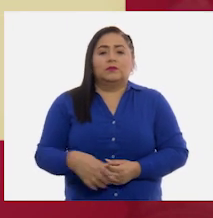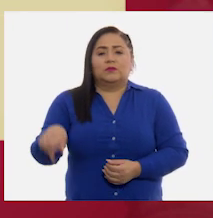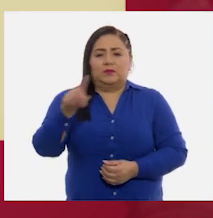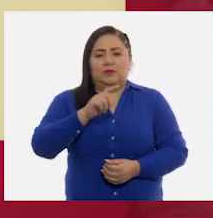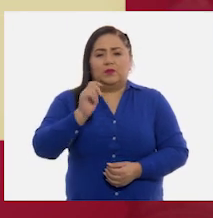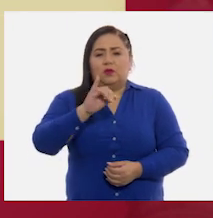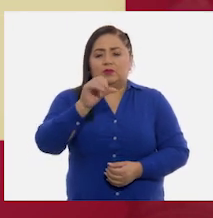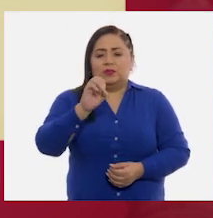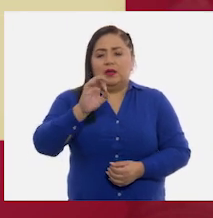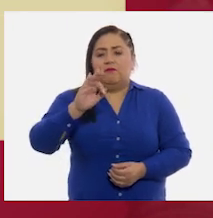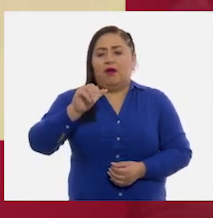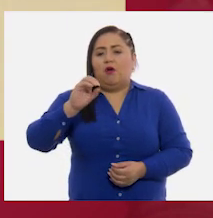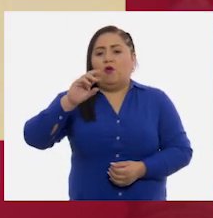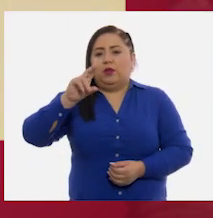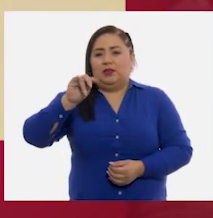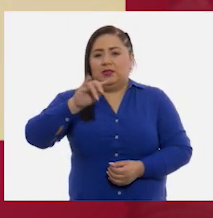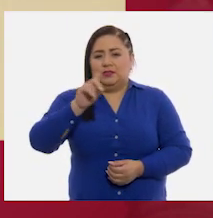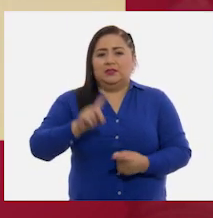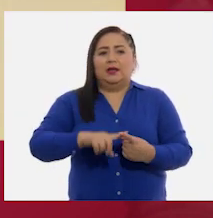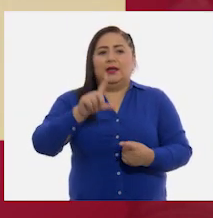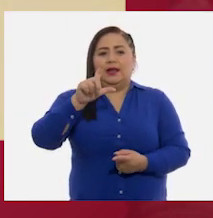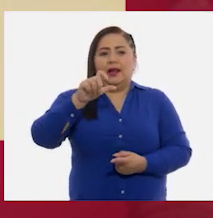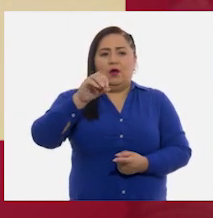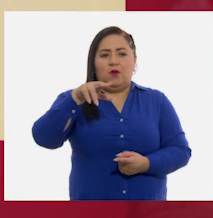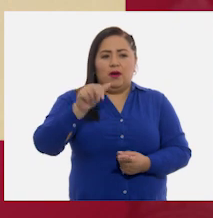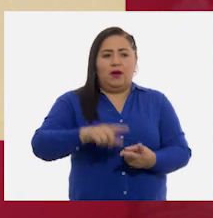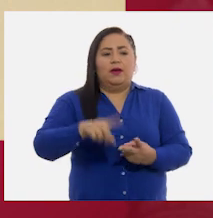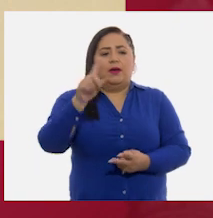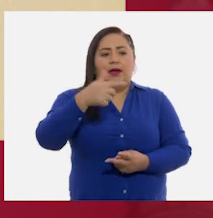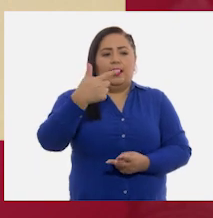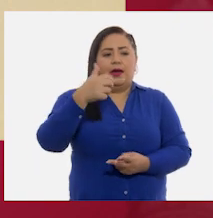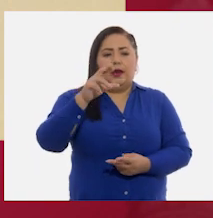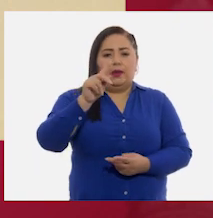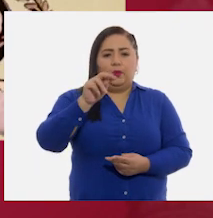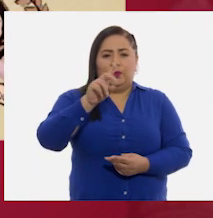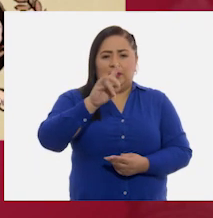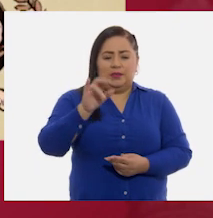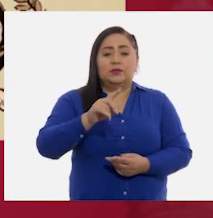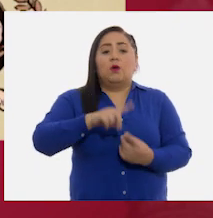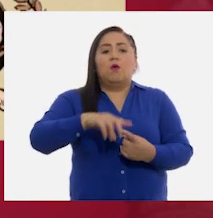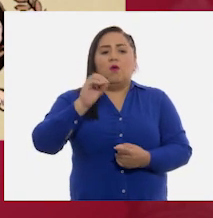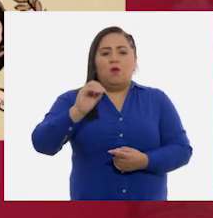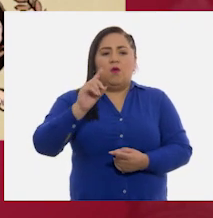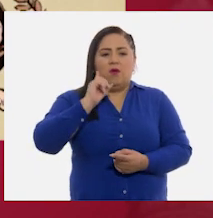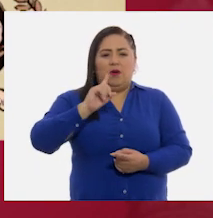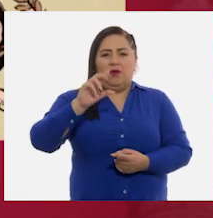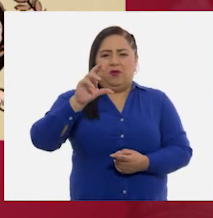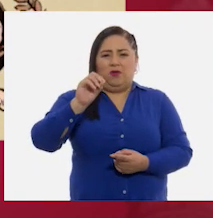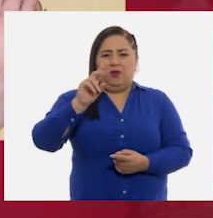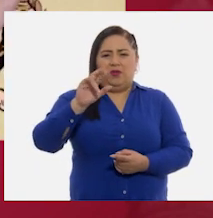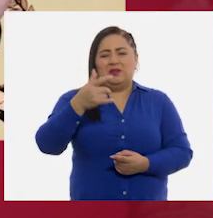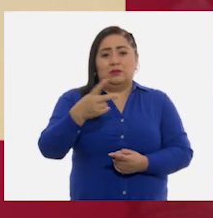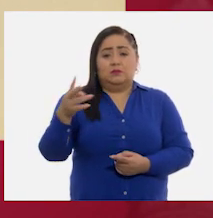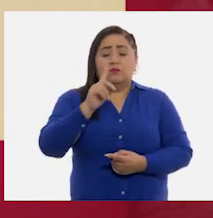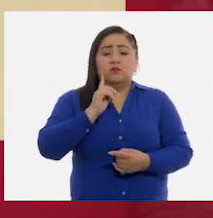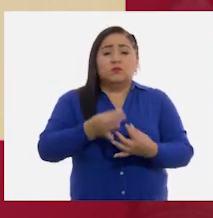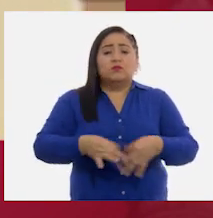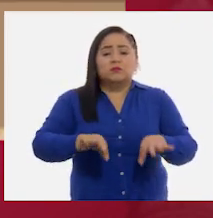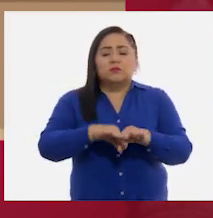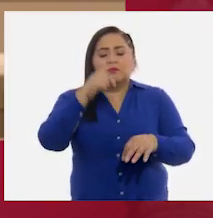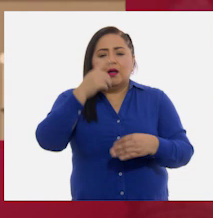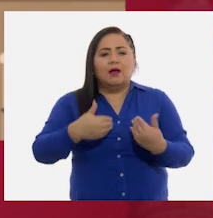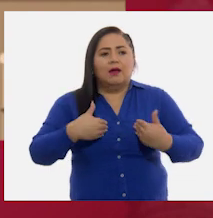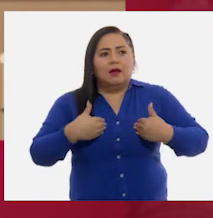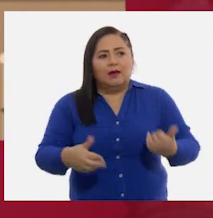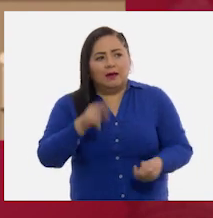de Josefa Ortiz de Domínguez, de Leona Vicario, Gertrudis Bocanegra o de la Güera Rodríguez son fundamentales para entender